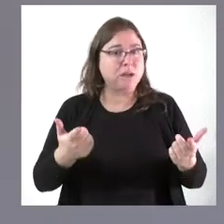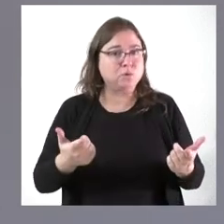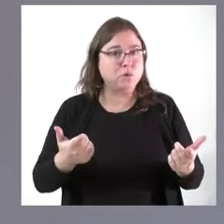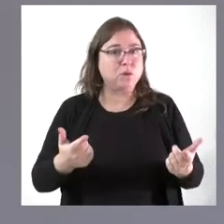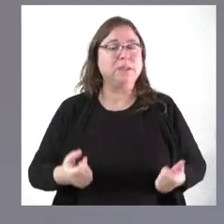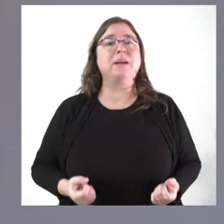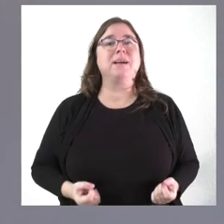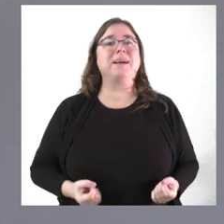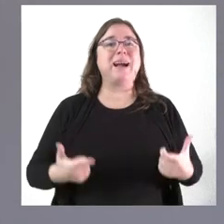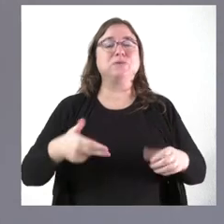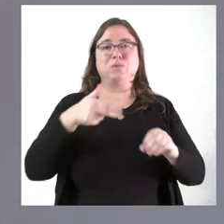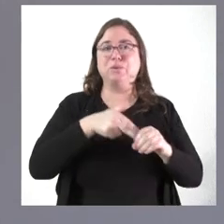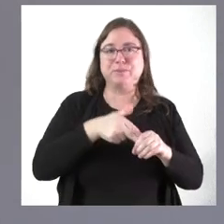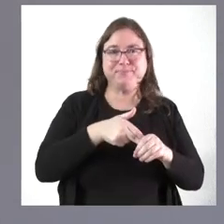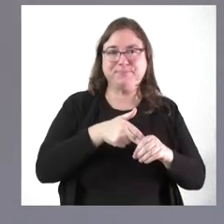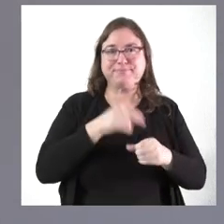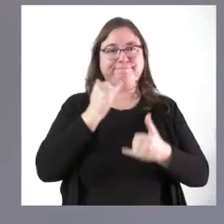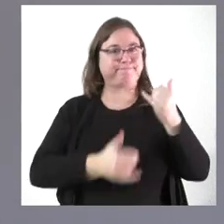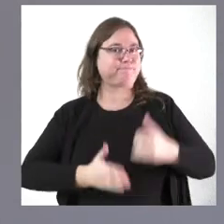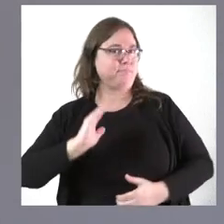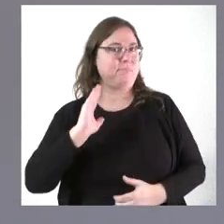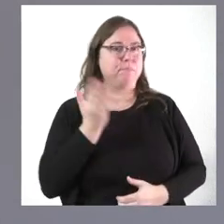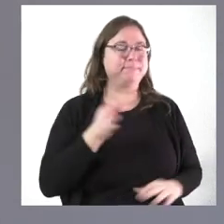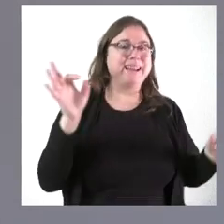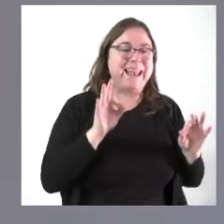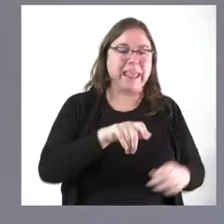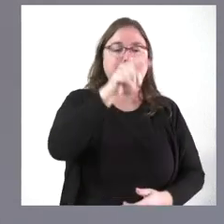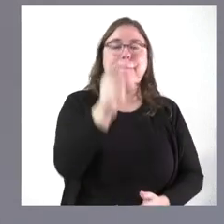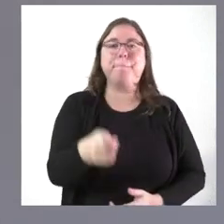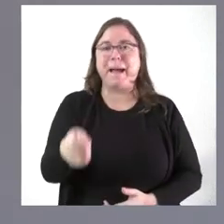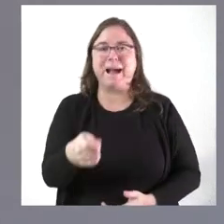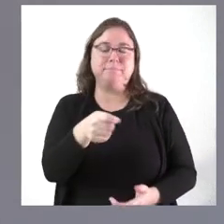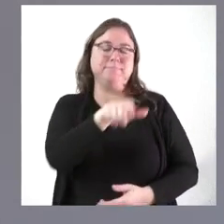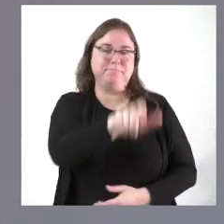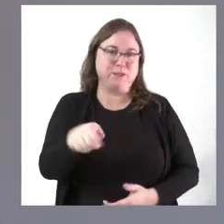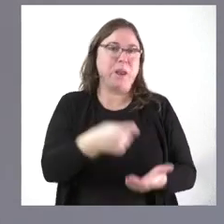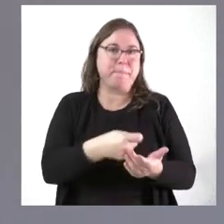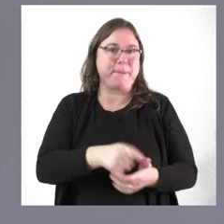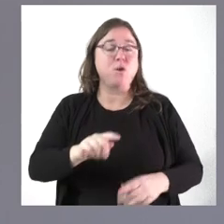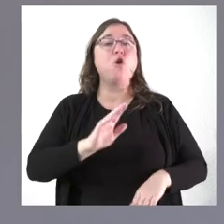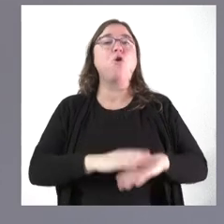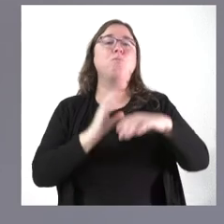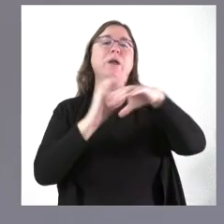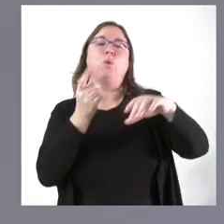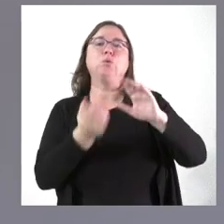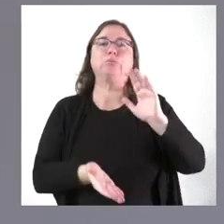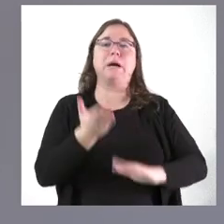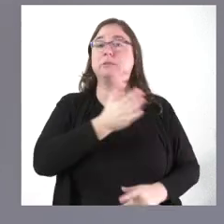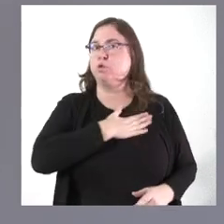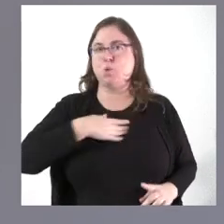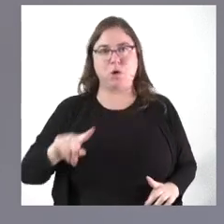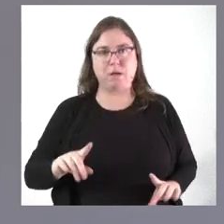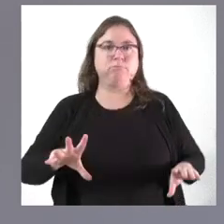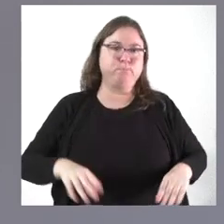de los combustibles no se traslade hacia los ciudadanos en forma de la subida del precio del autobús y por tanto Este es un factor